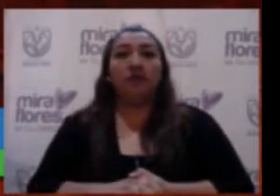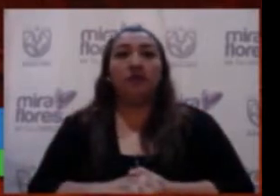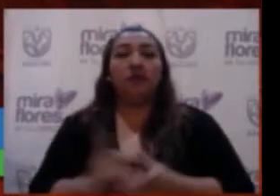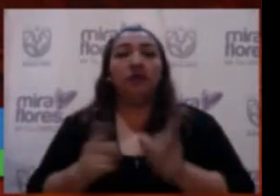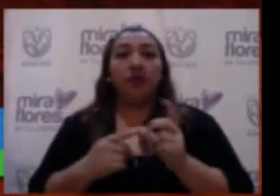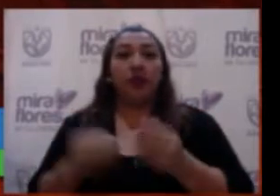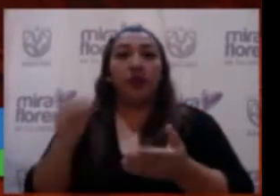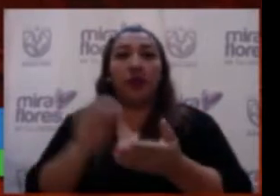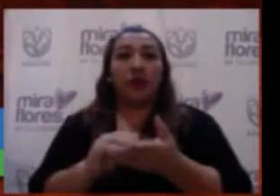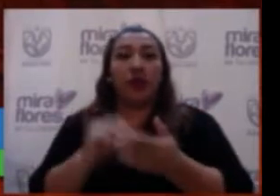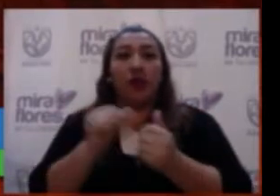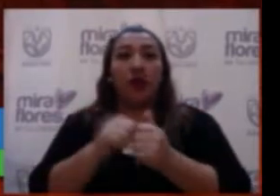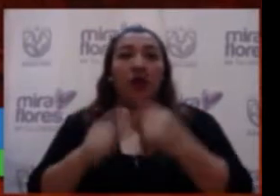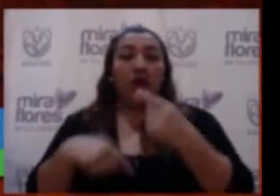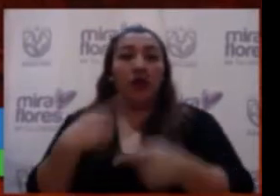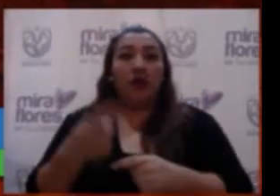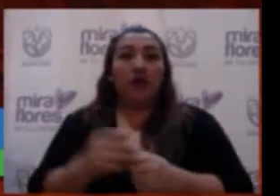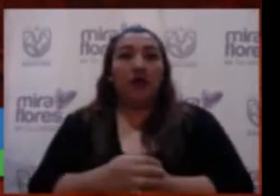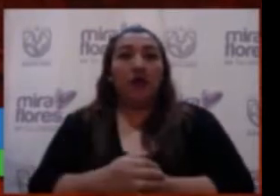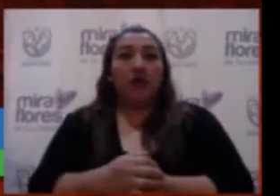proceder entonces con la siguiente estación.